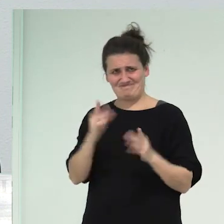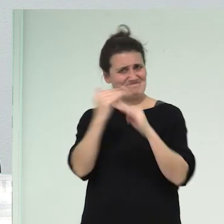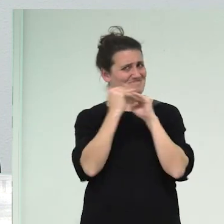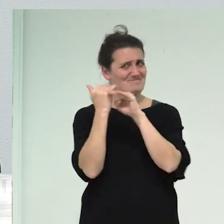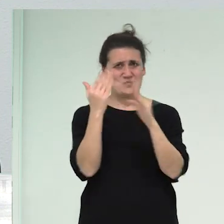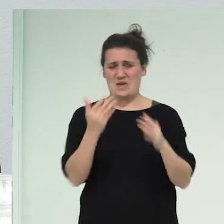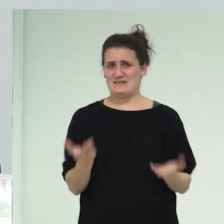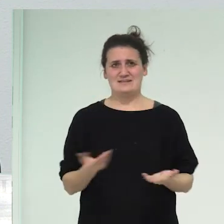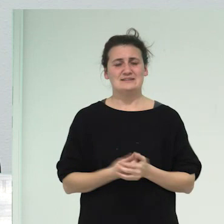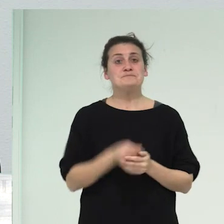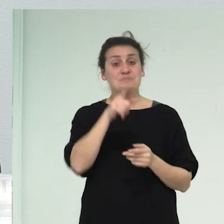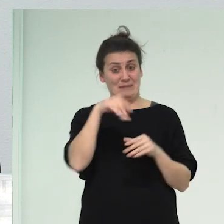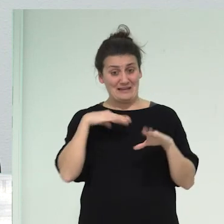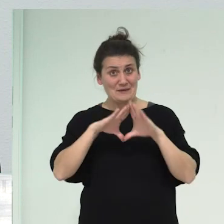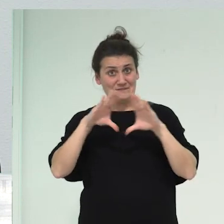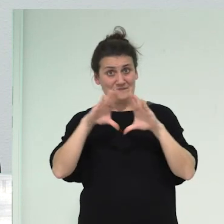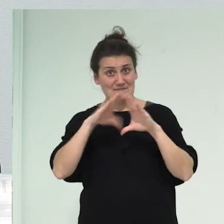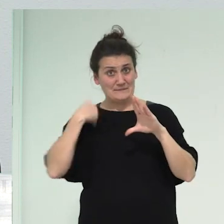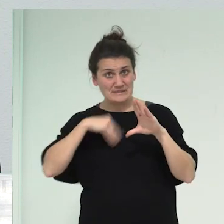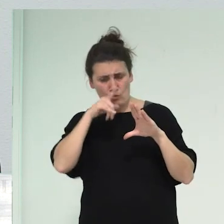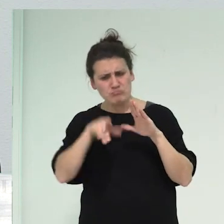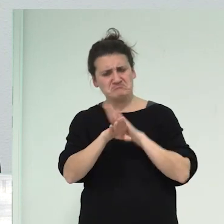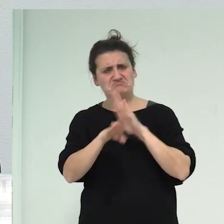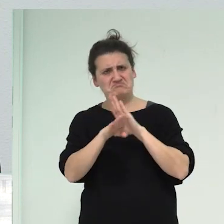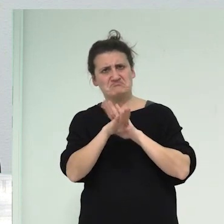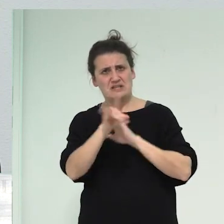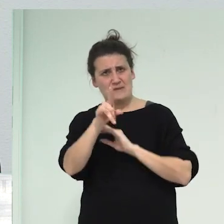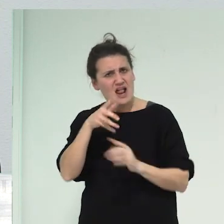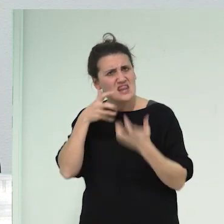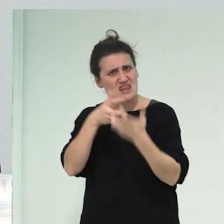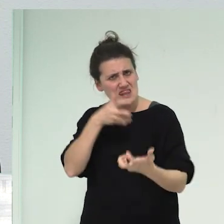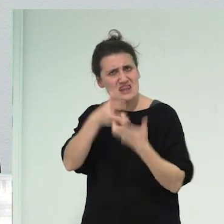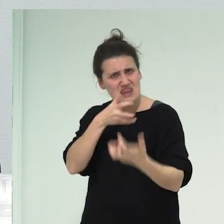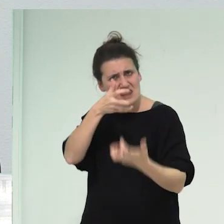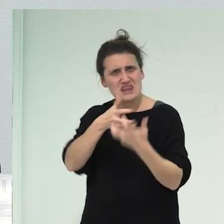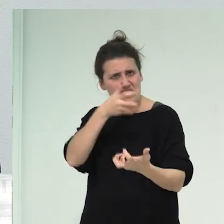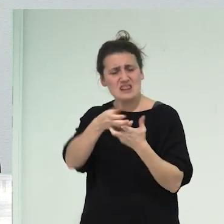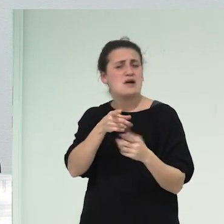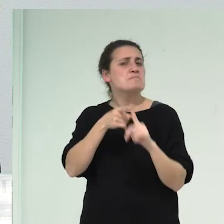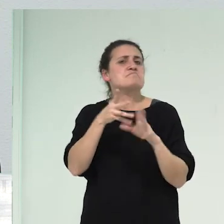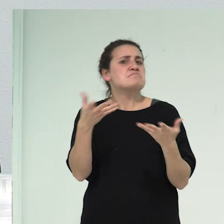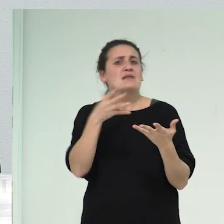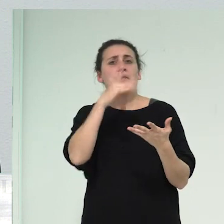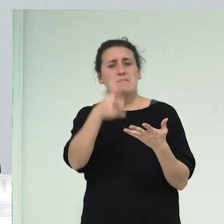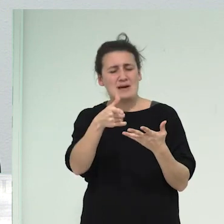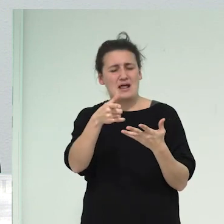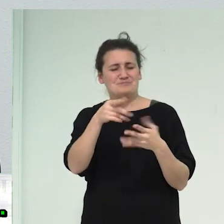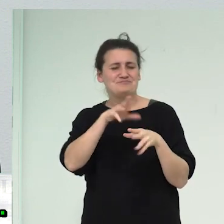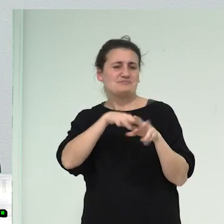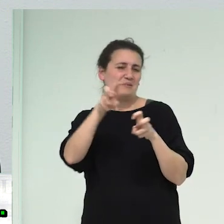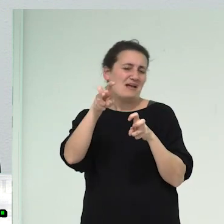Entonces, ese feminismo sigue articulando sus luchas, haciéndose cómplices del avance del